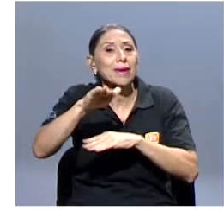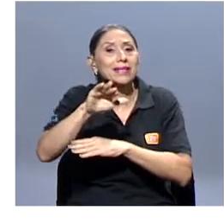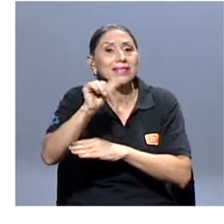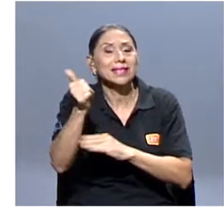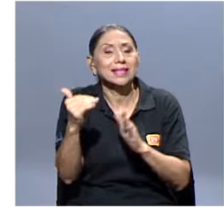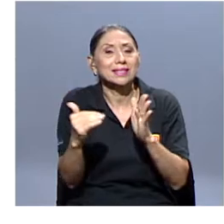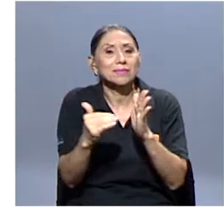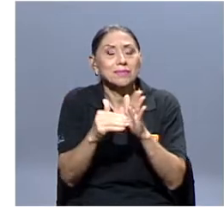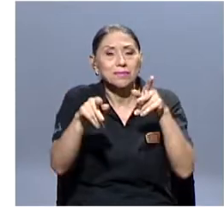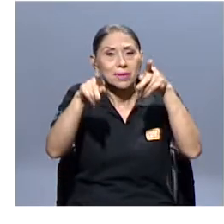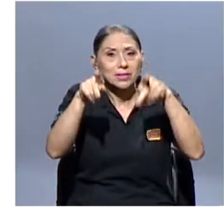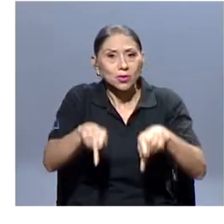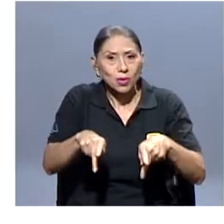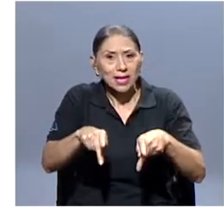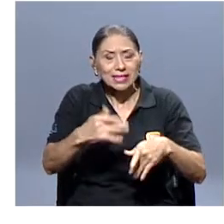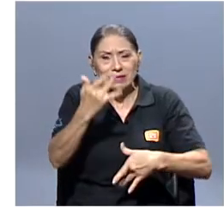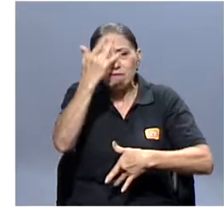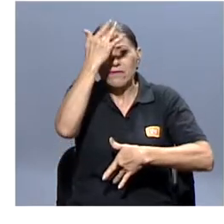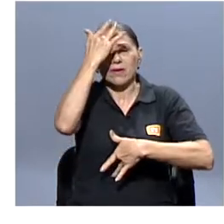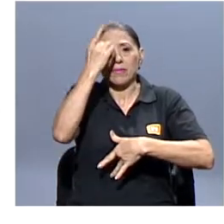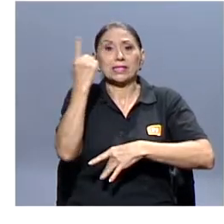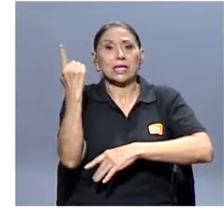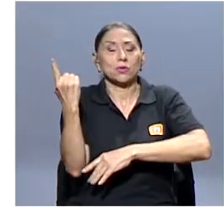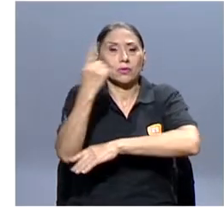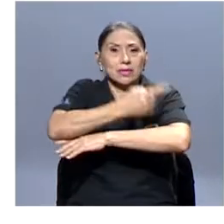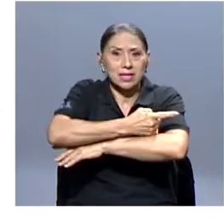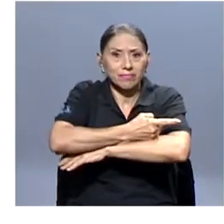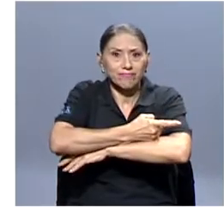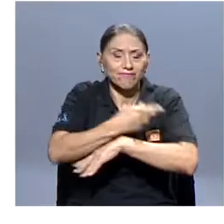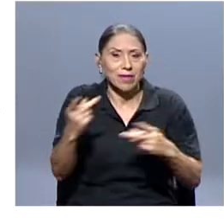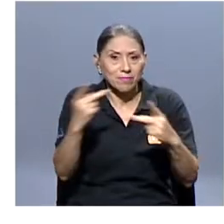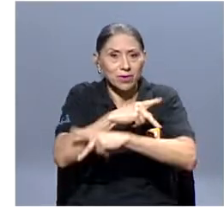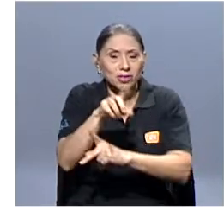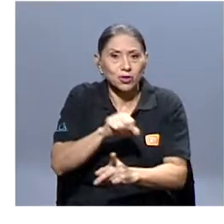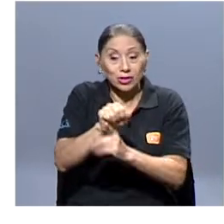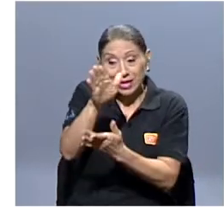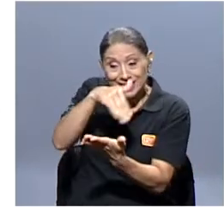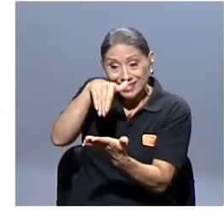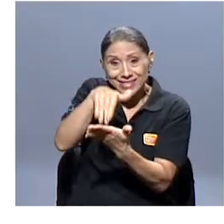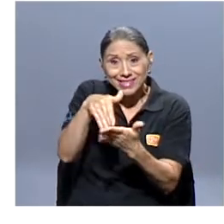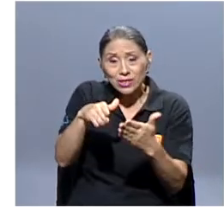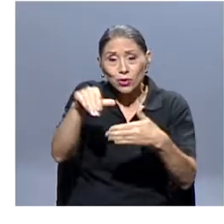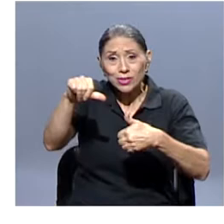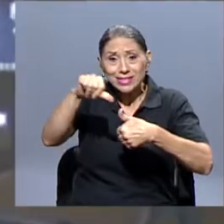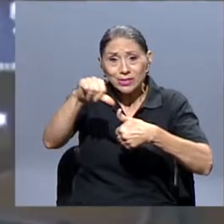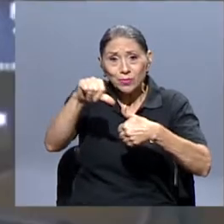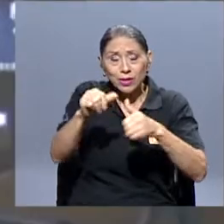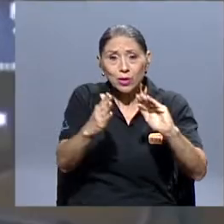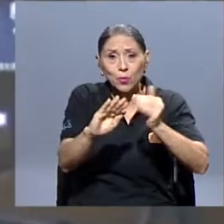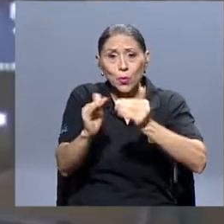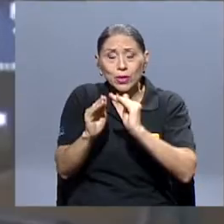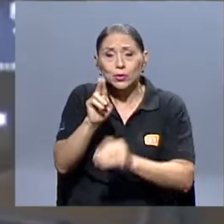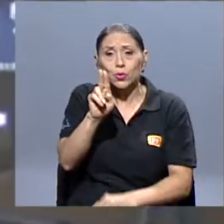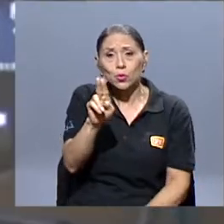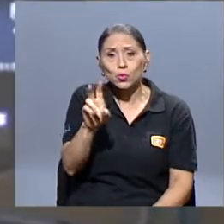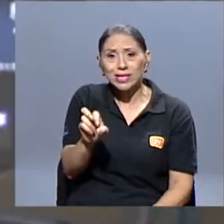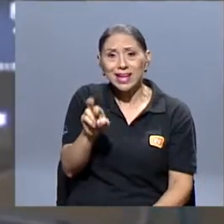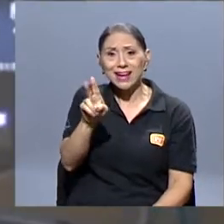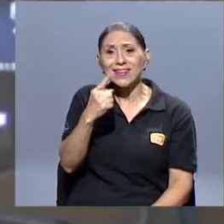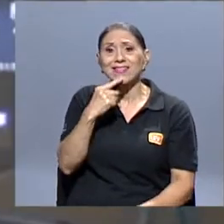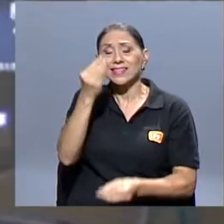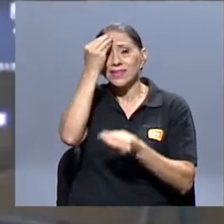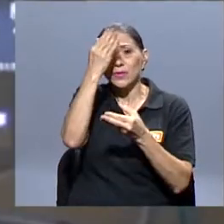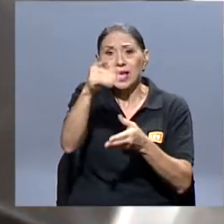personas contagiadas diarias en el peor de los casos, según el Centro Centroamericano de Población de la UCR. Esto significaría